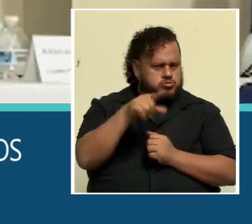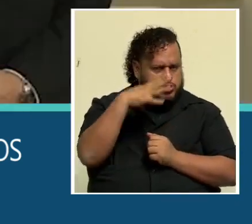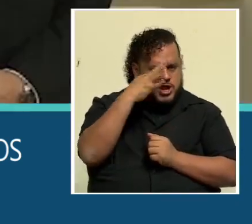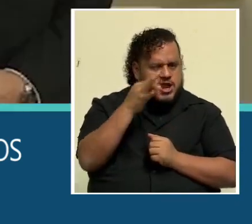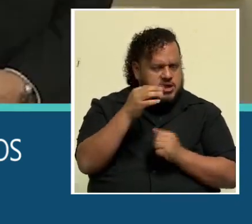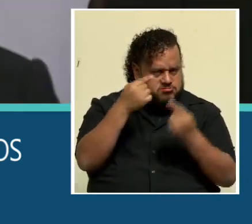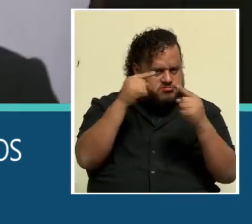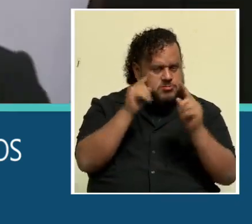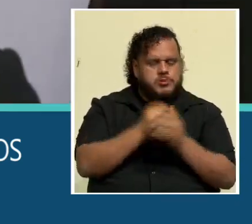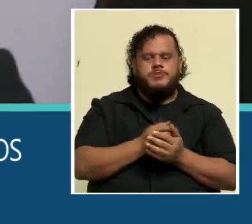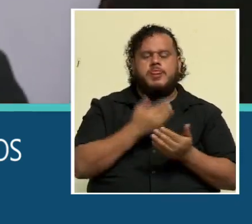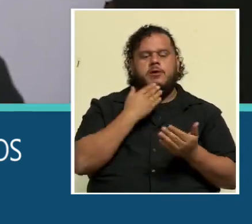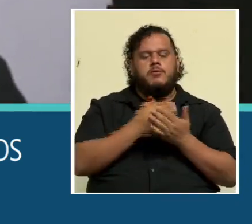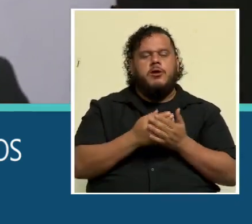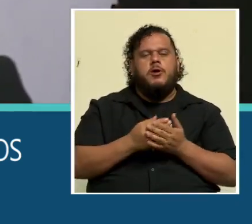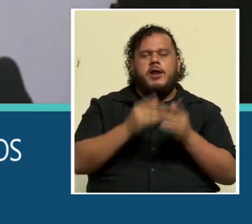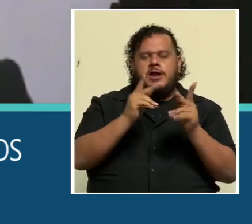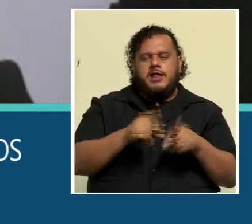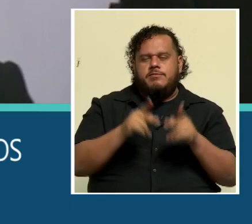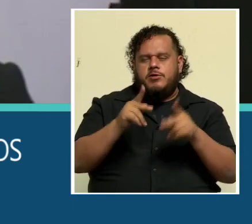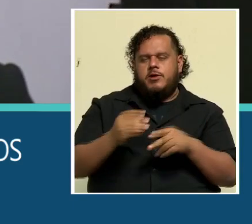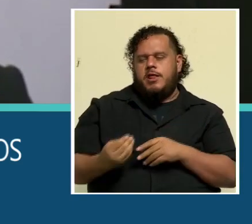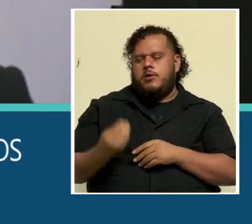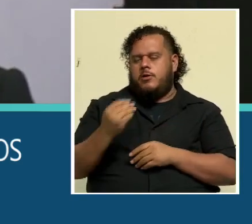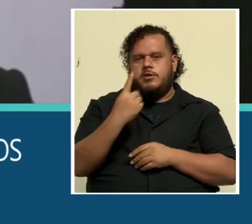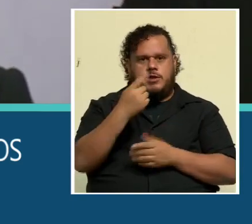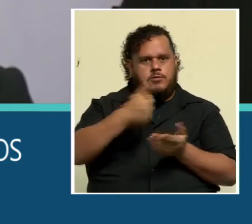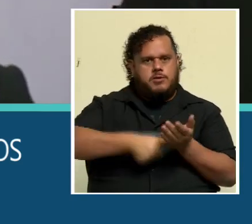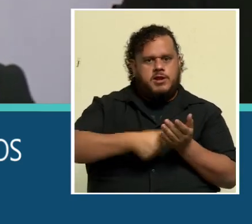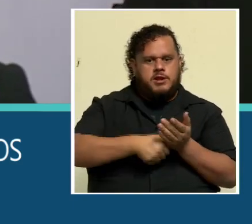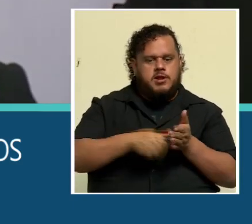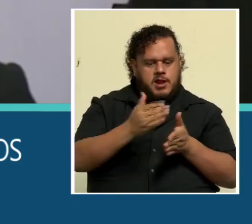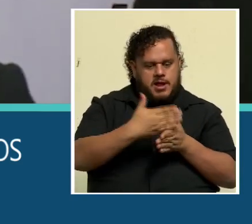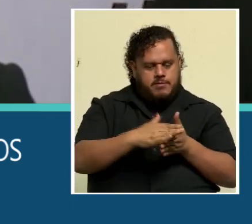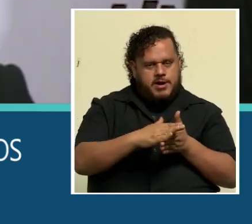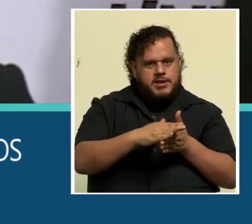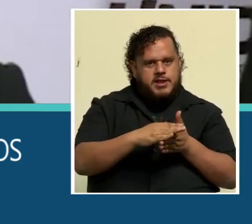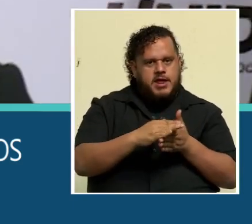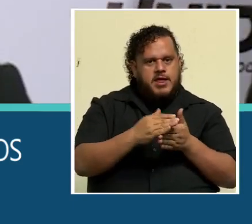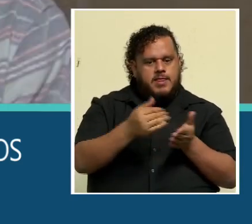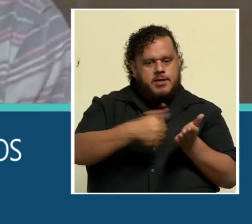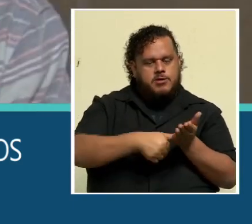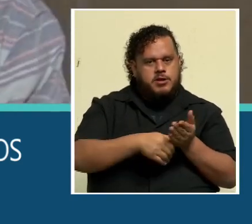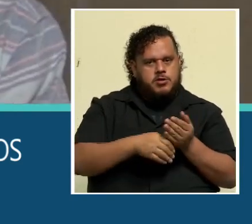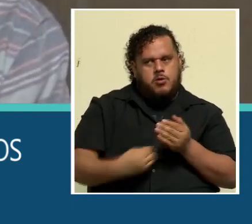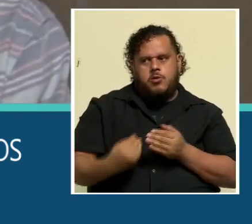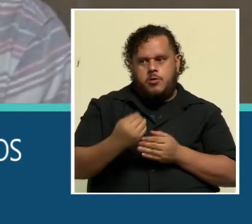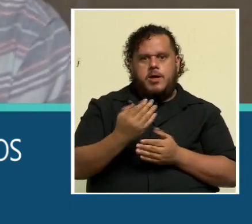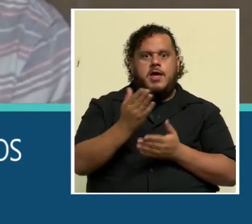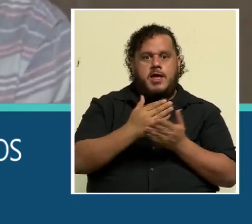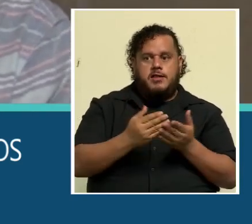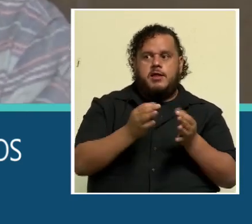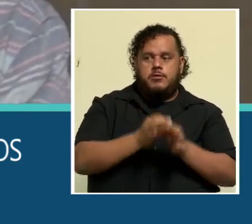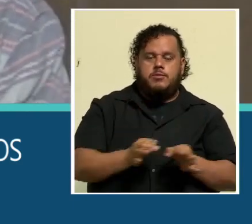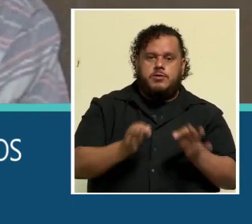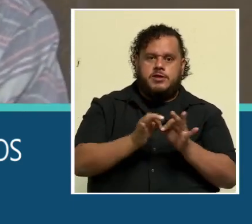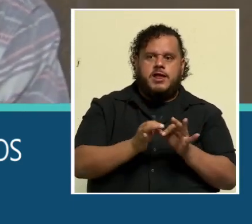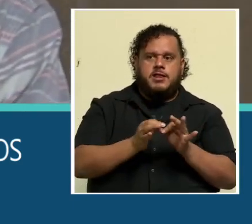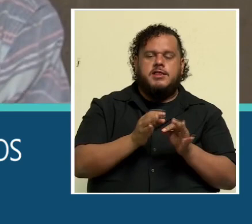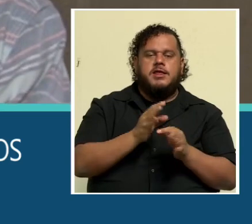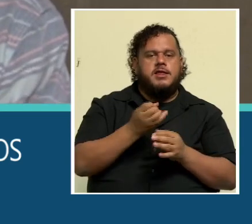digamos, la gente joven en una elección, el segmento de población joven es un segmento importante en términos de